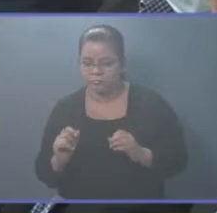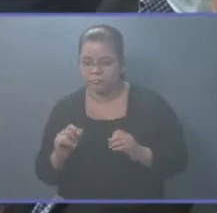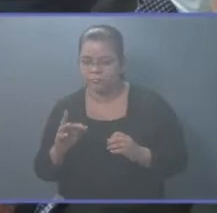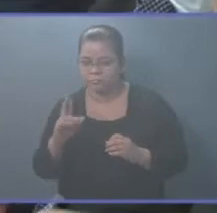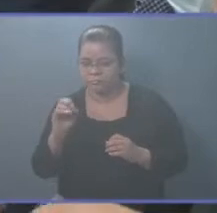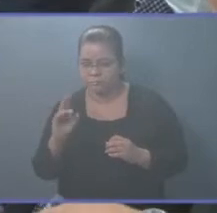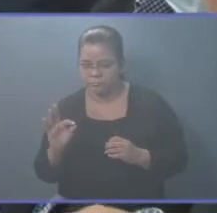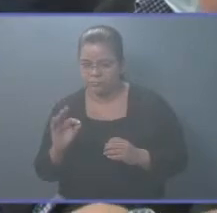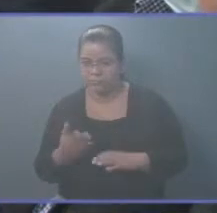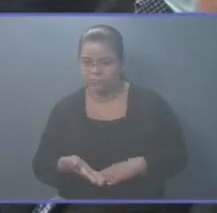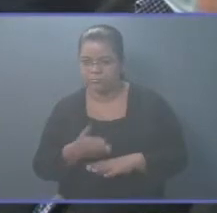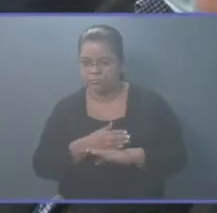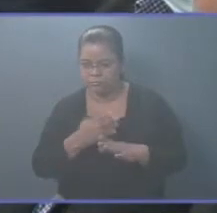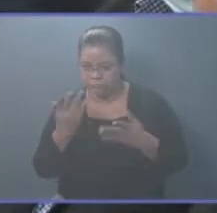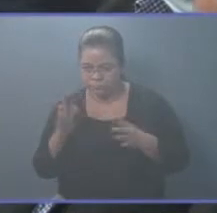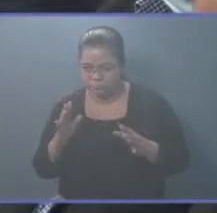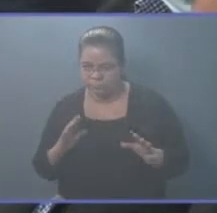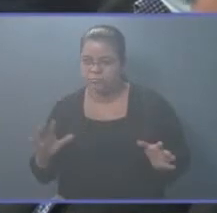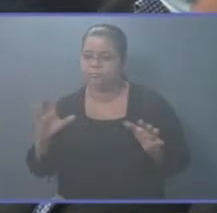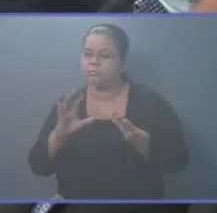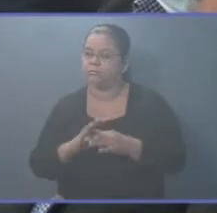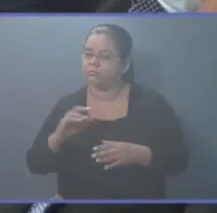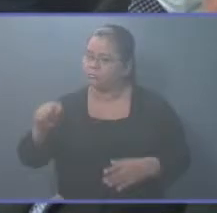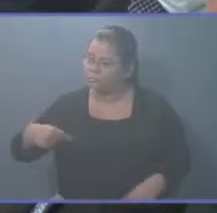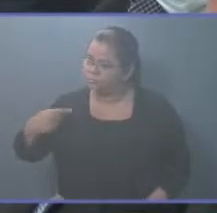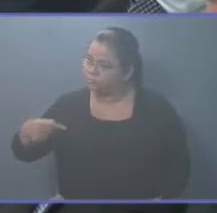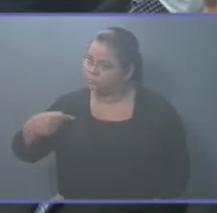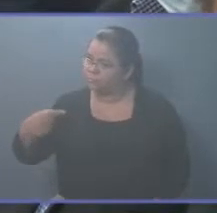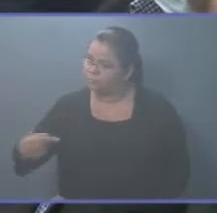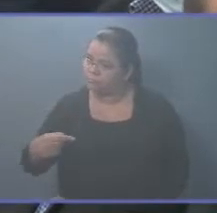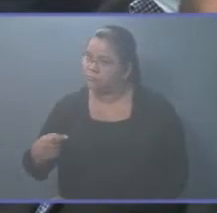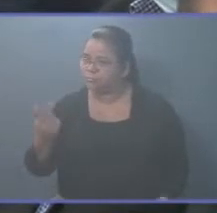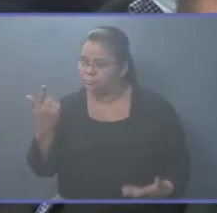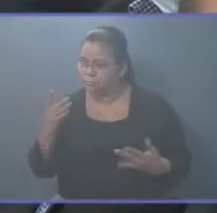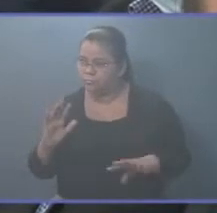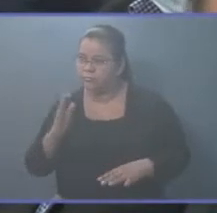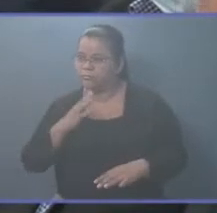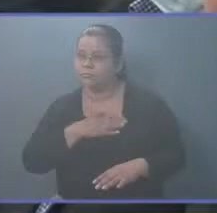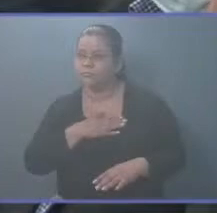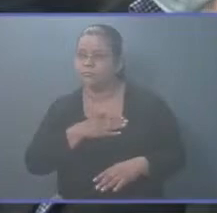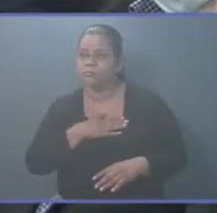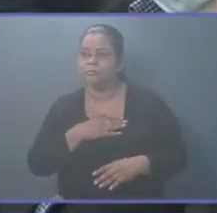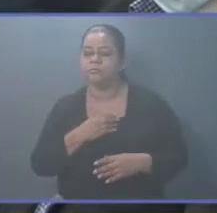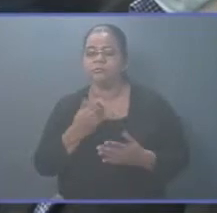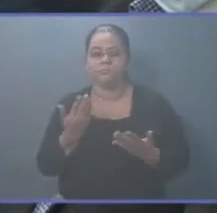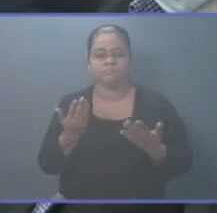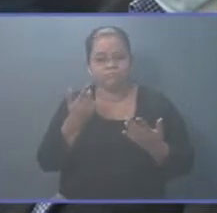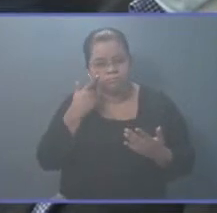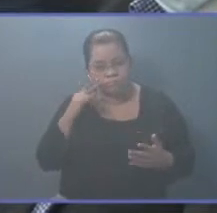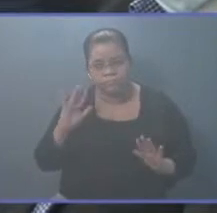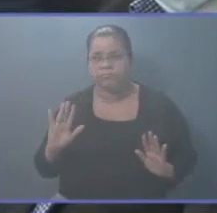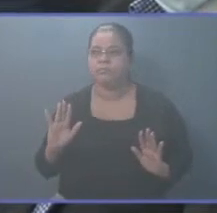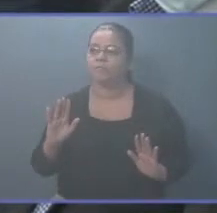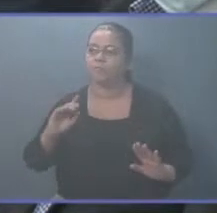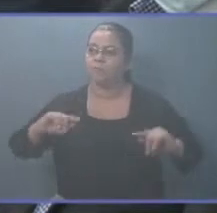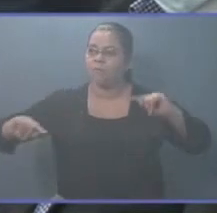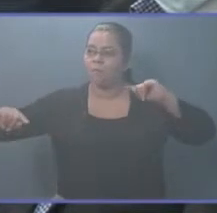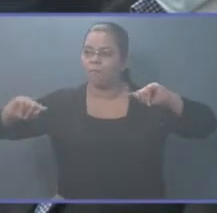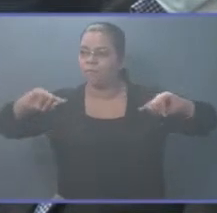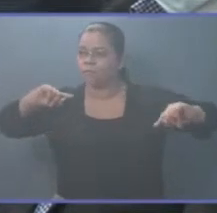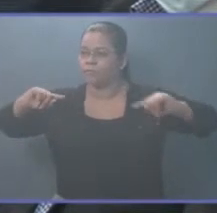a lo que ya está documentado y siempre y cuando concurran los presupuestos para que una autoridad